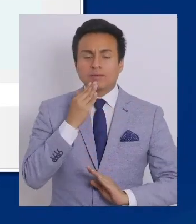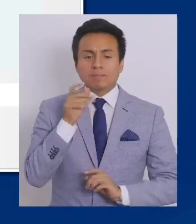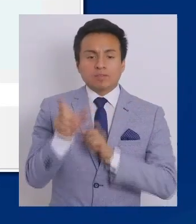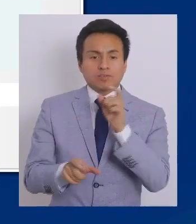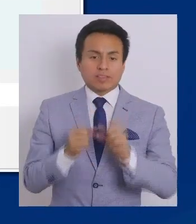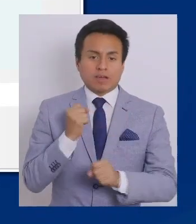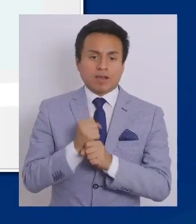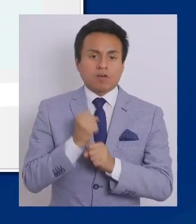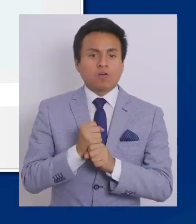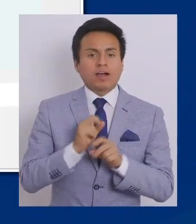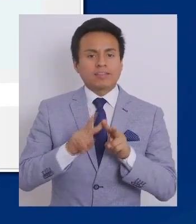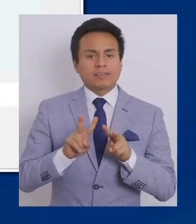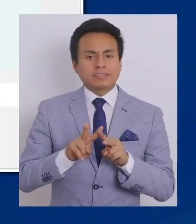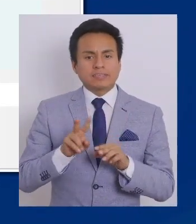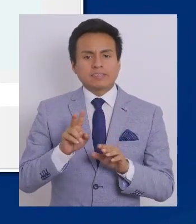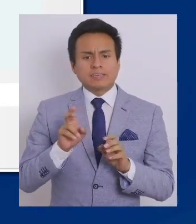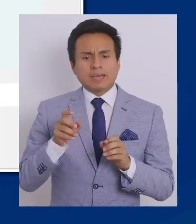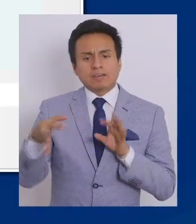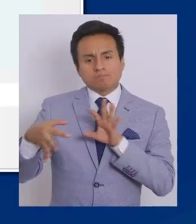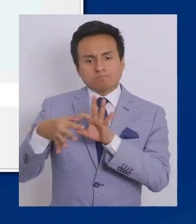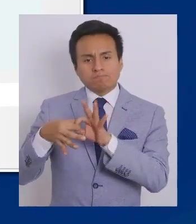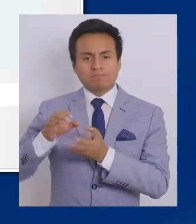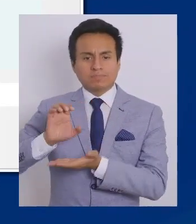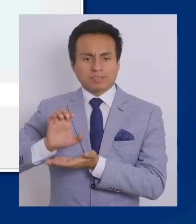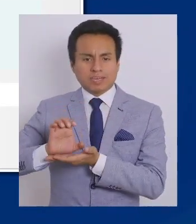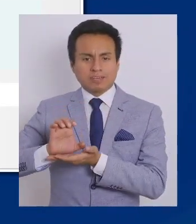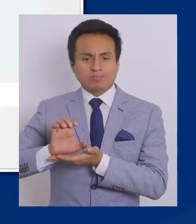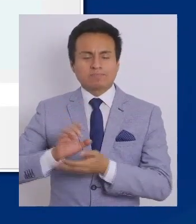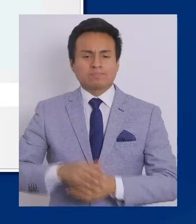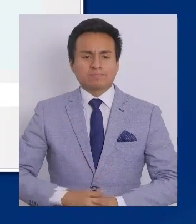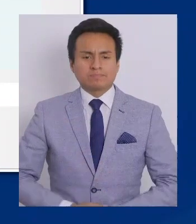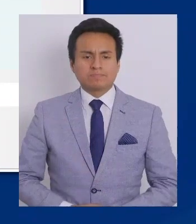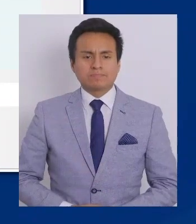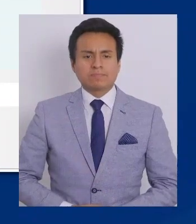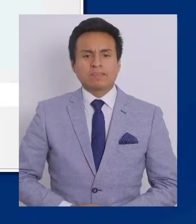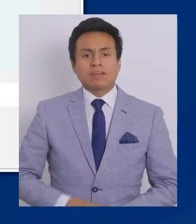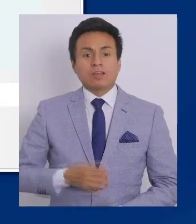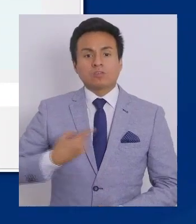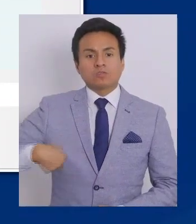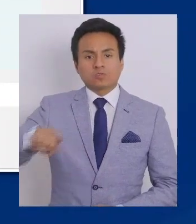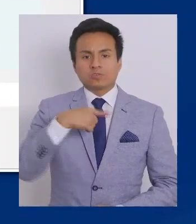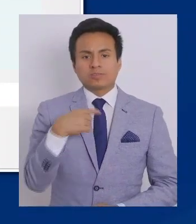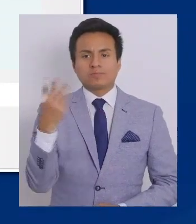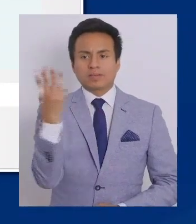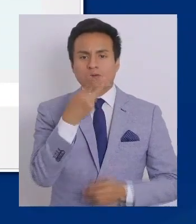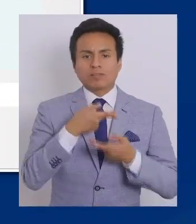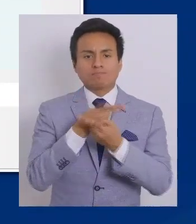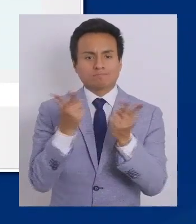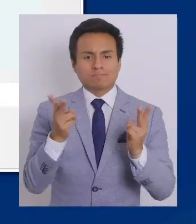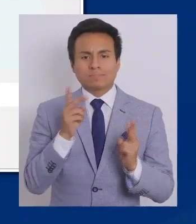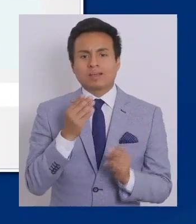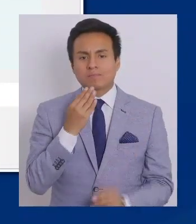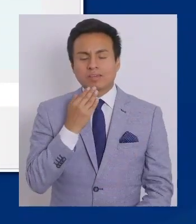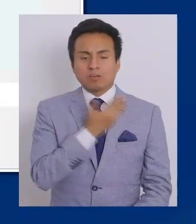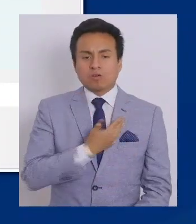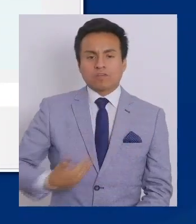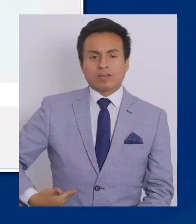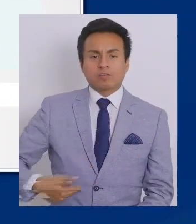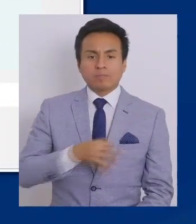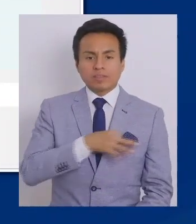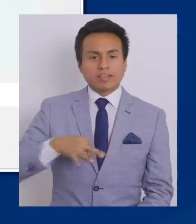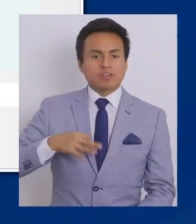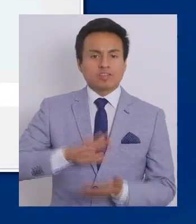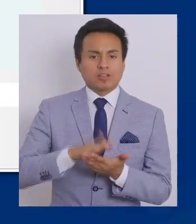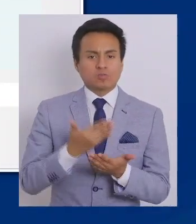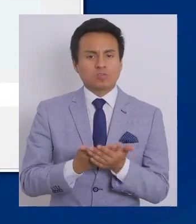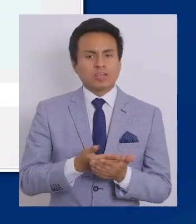también desarrolla funciones críticas del estado por lo tanto tenemos esto en la página web también del gobierno y del mensaje para